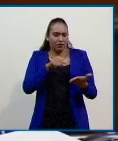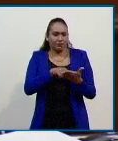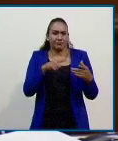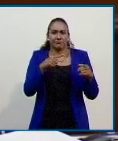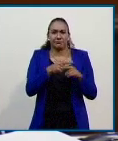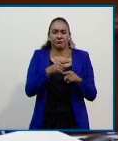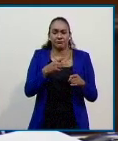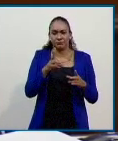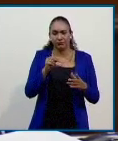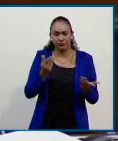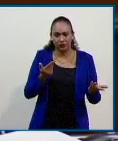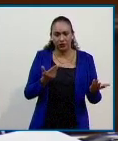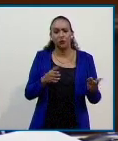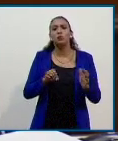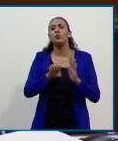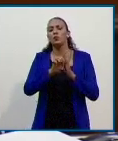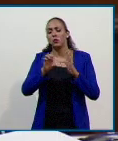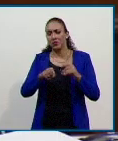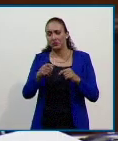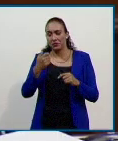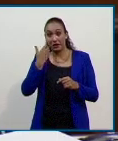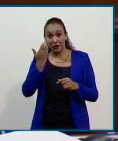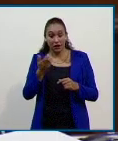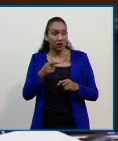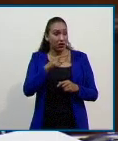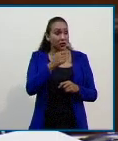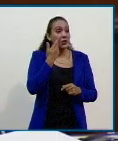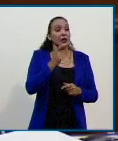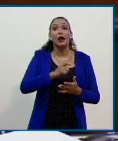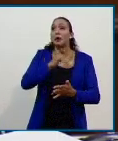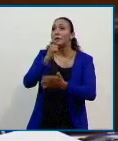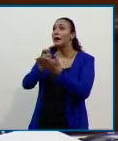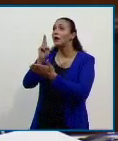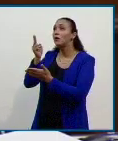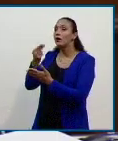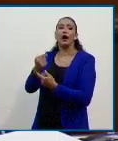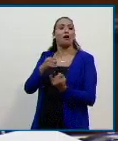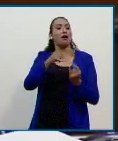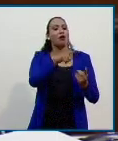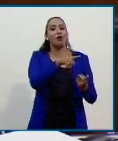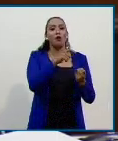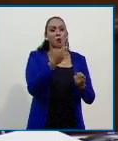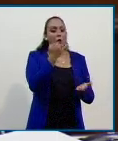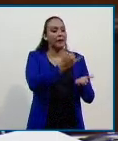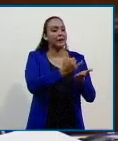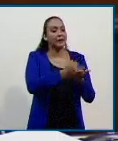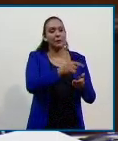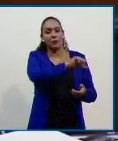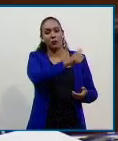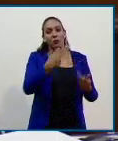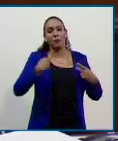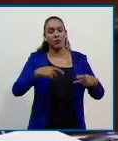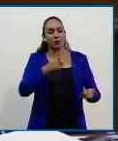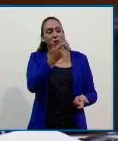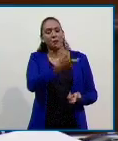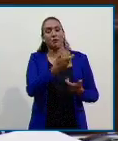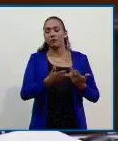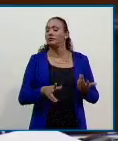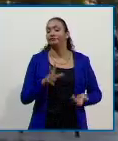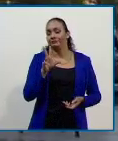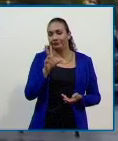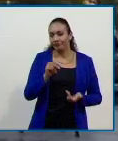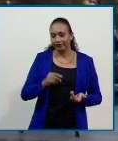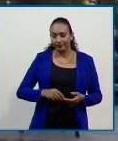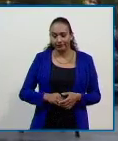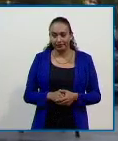lo son en la medida en que el legislador busca agravar el pago de otros tributos, aplicando una carga también